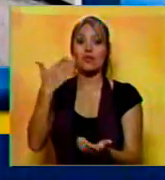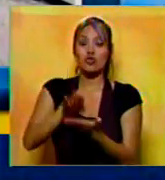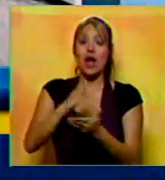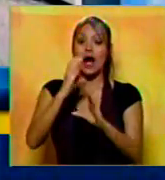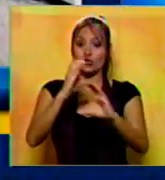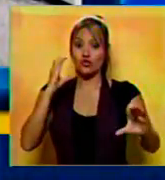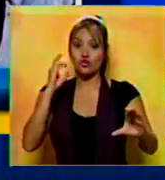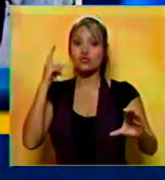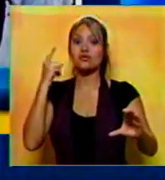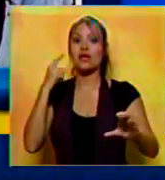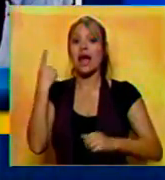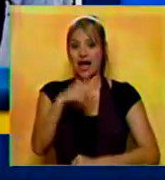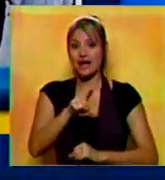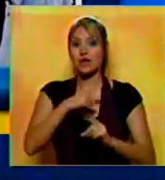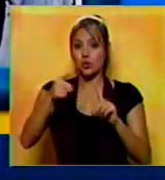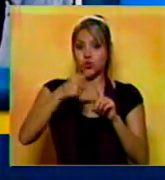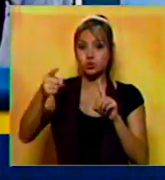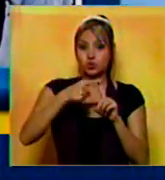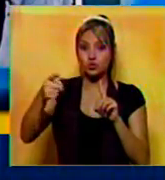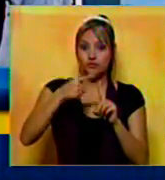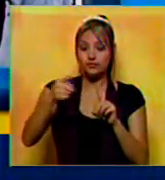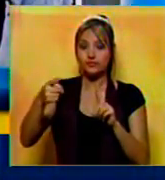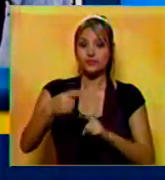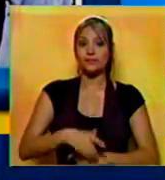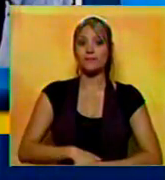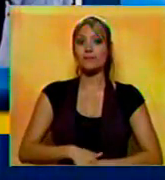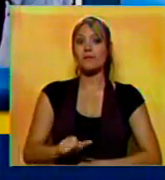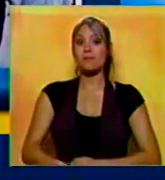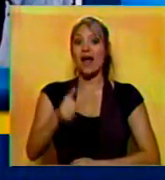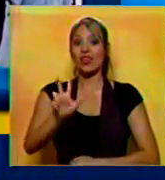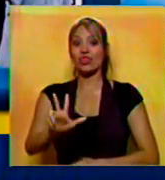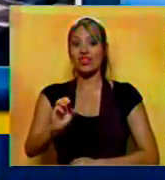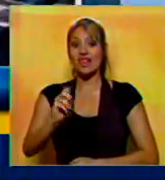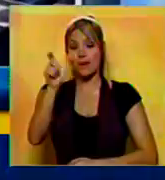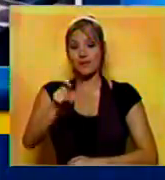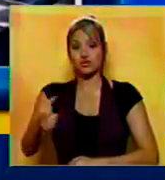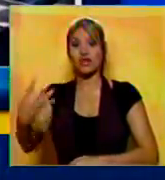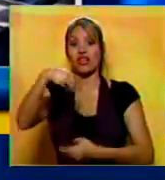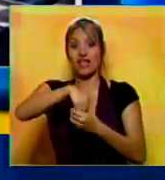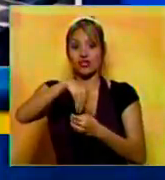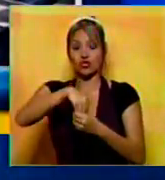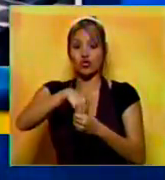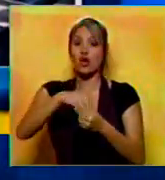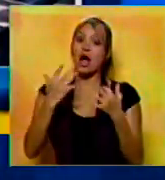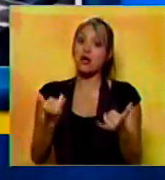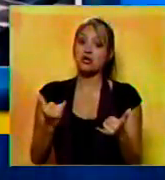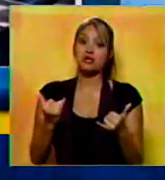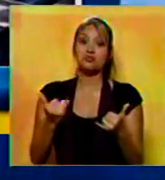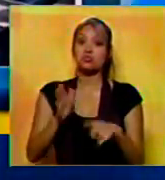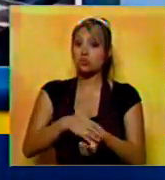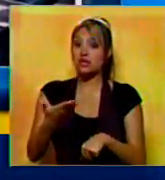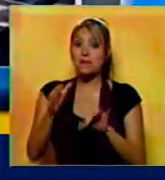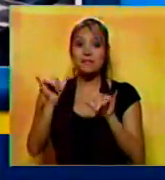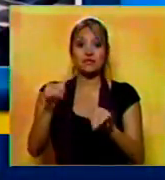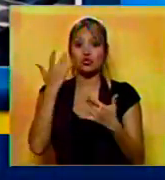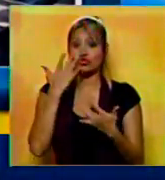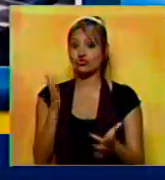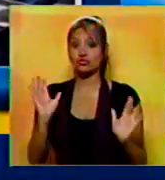de una línea regular, cubría una ruta urbana y llevaba más de 30 pasajeros a bordo. Por ahora se desconocen las causas del